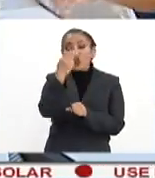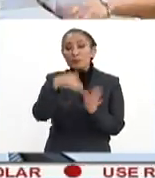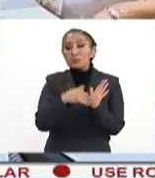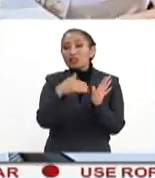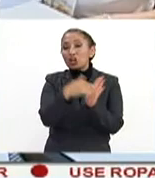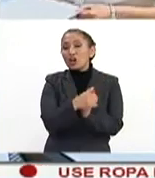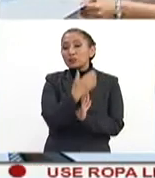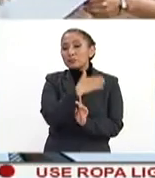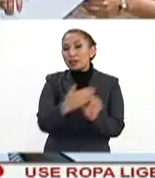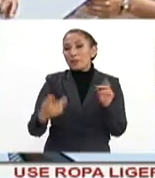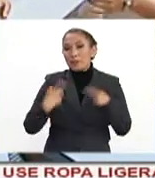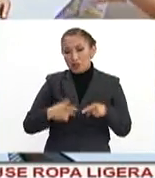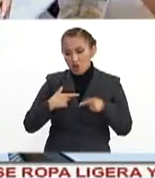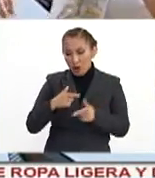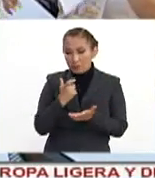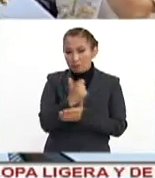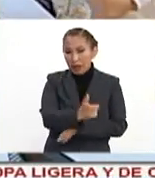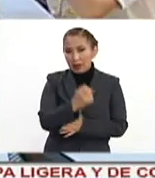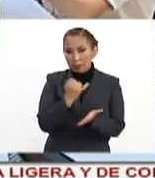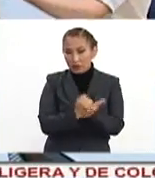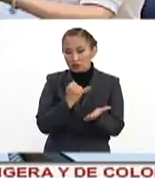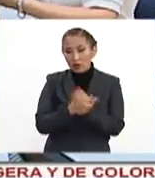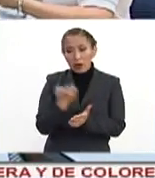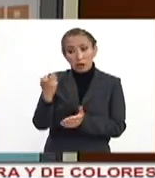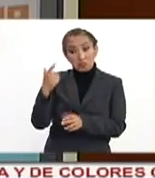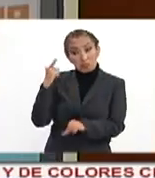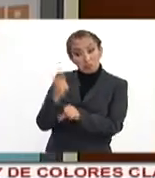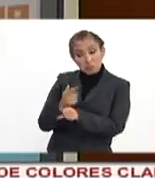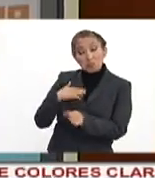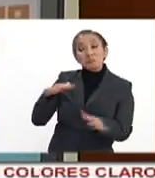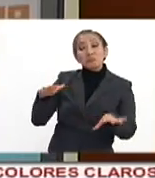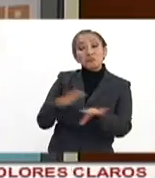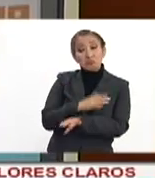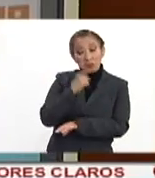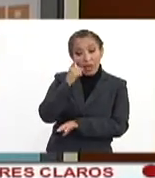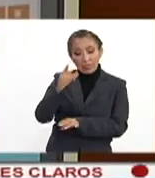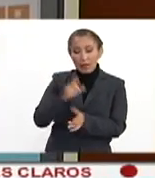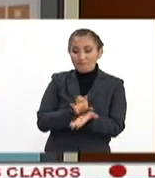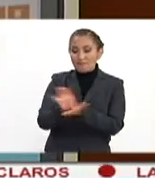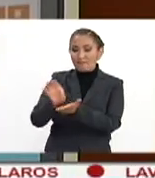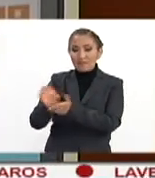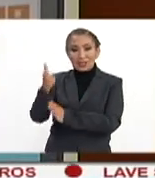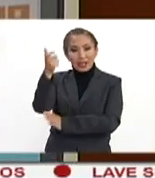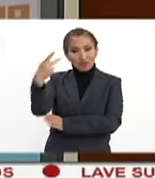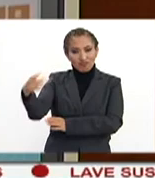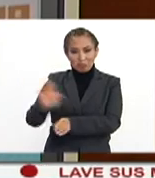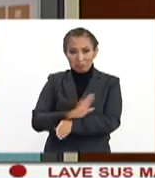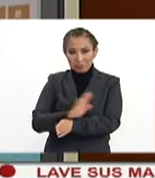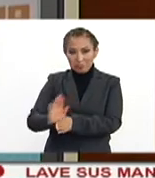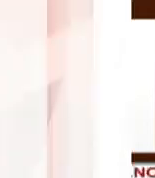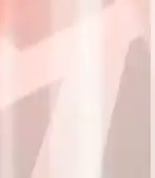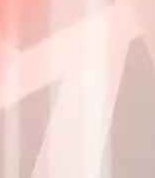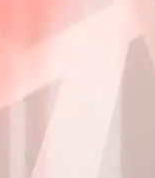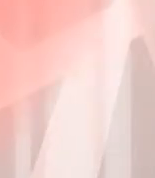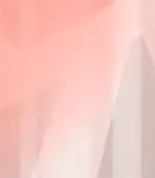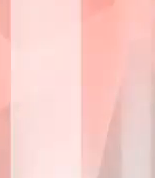2,5 millones de contribuyentes. Esto, dijo, se ha traducido en devoluciones a su favor.